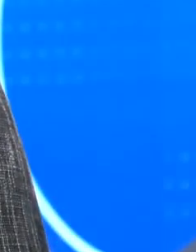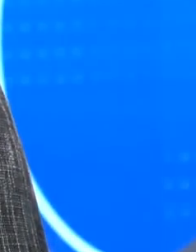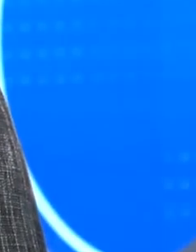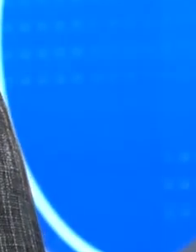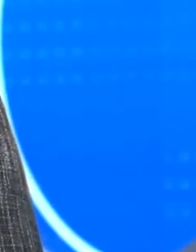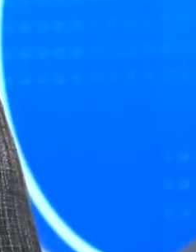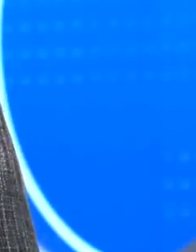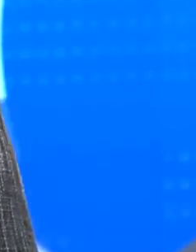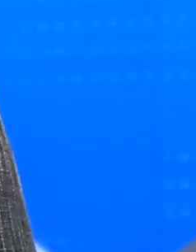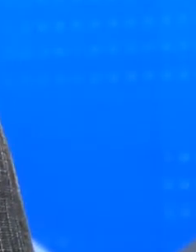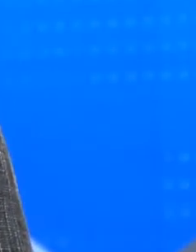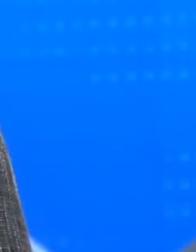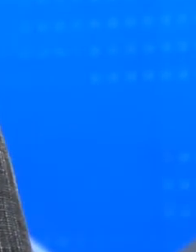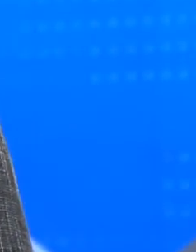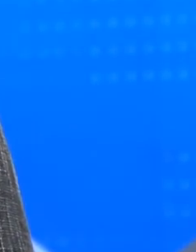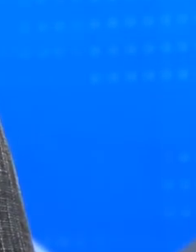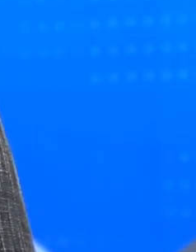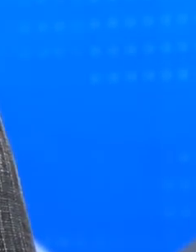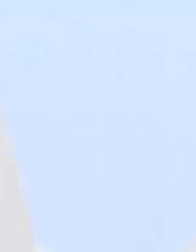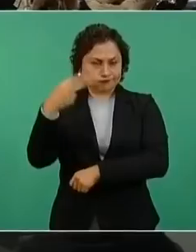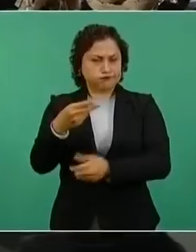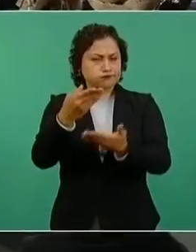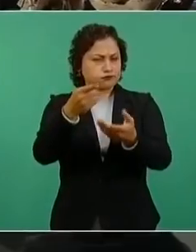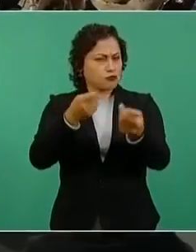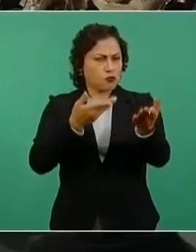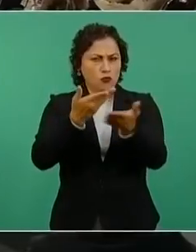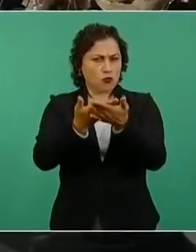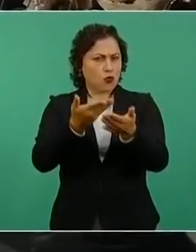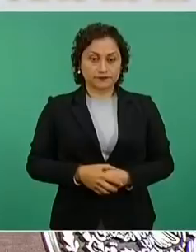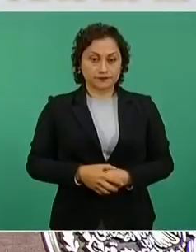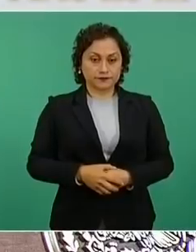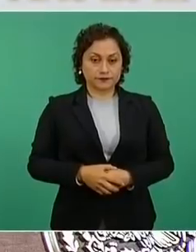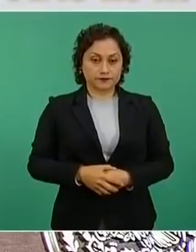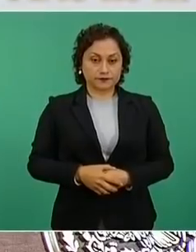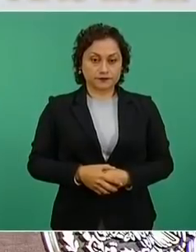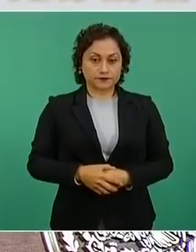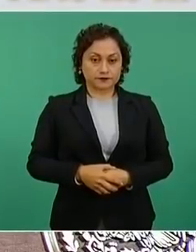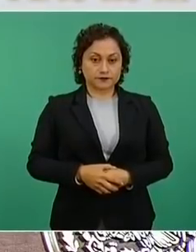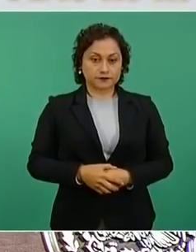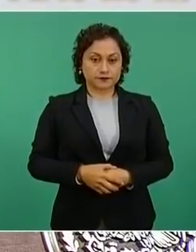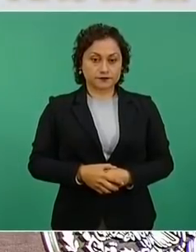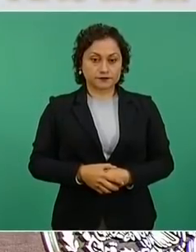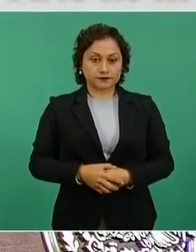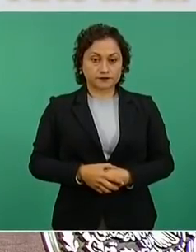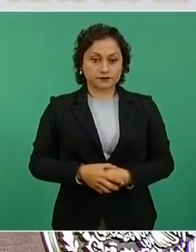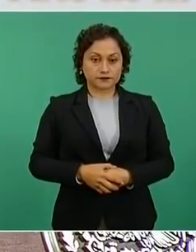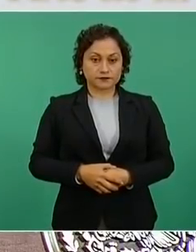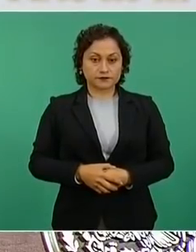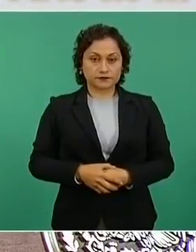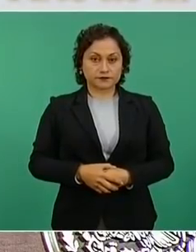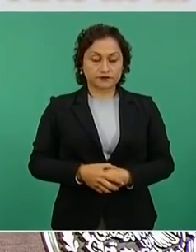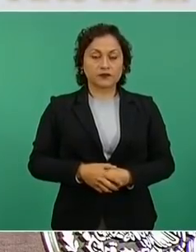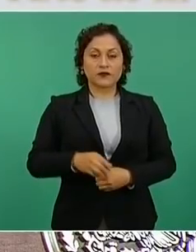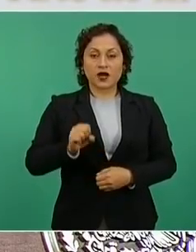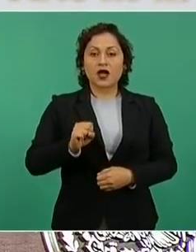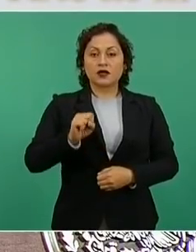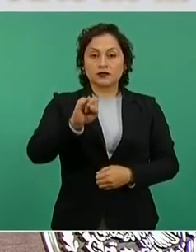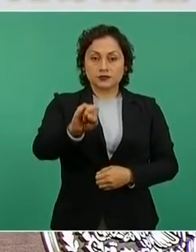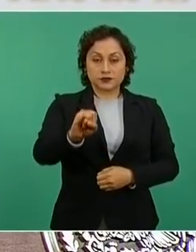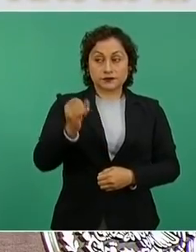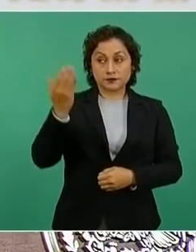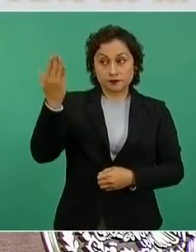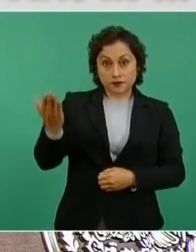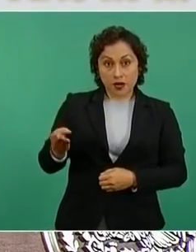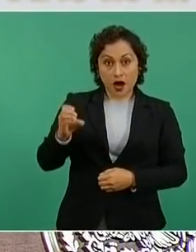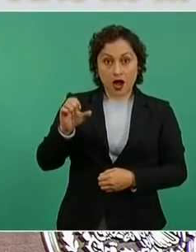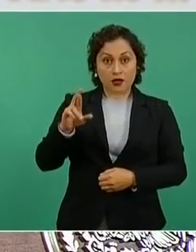gobernadora del Banco de México. En efecto, no va a ser propuesto Arturo